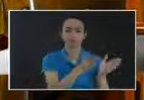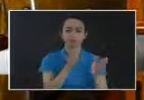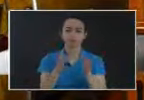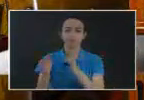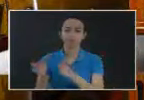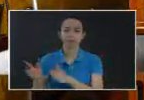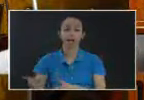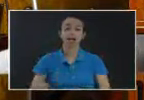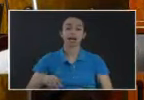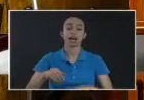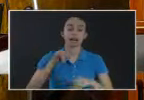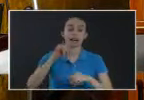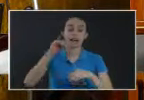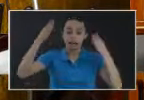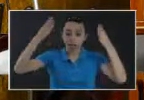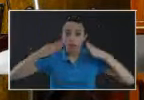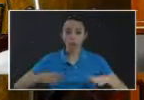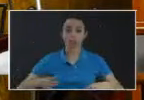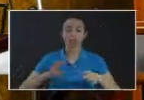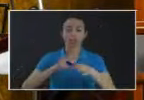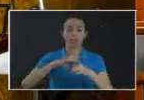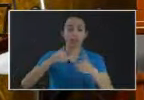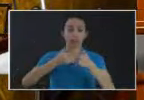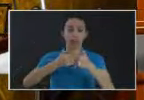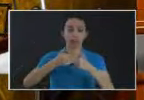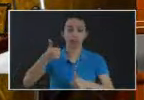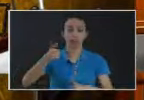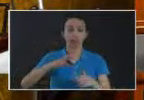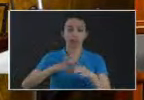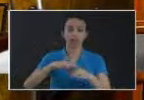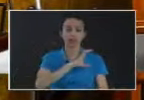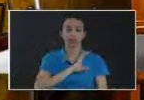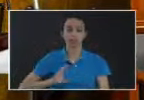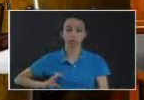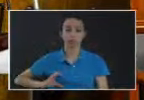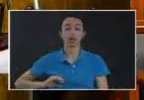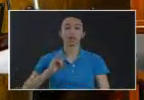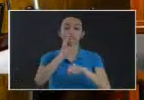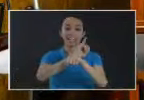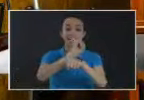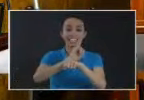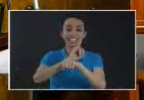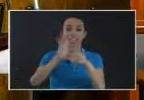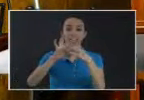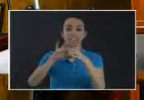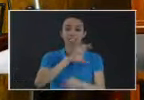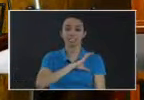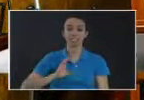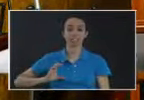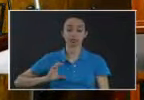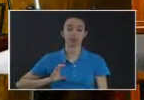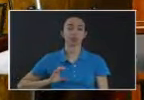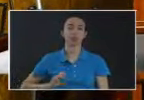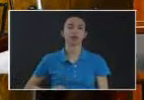preparando a la novia de Cristo. Vamos a preparar a los nuestros en nuestra casa. vamos